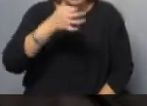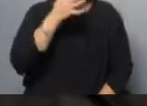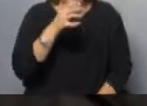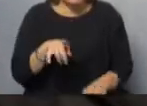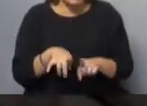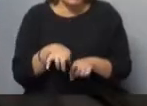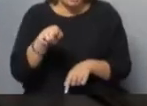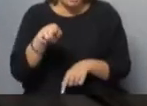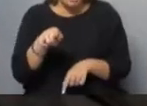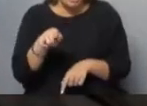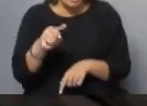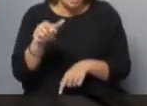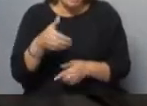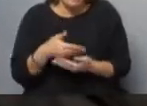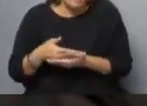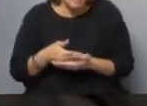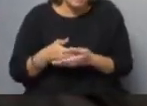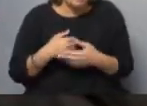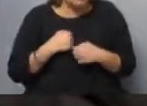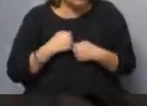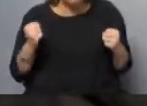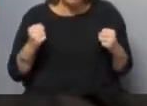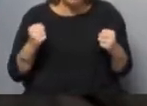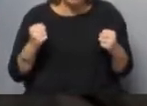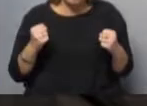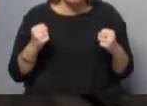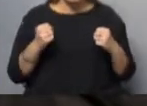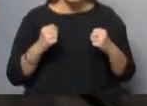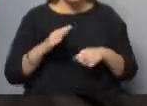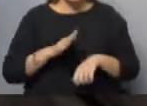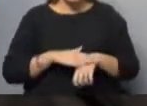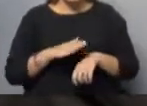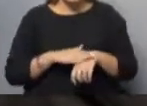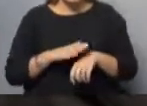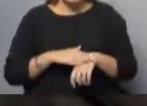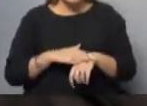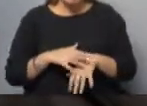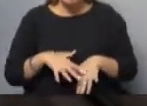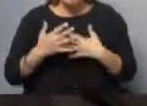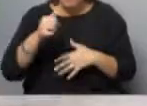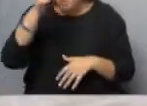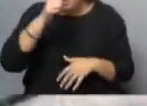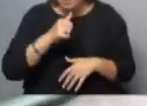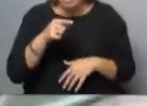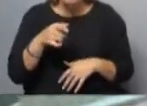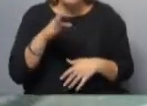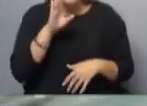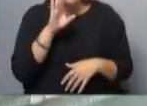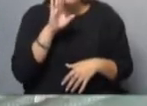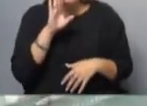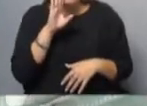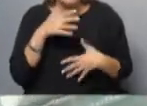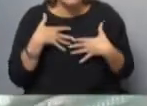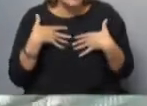que él se muestra con total valentía a la hora de enfrentarse a todo esto. Vos como mamá,